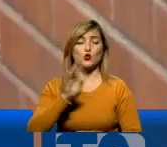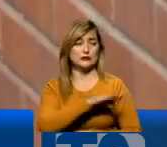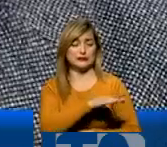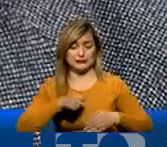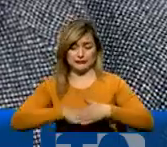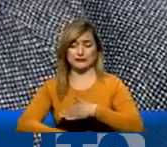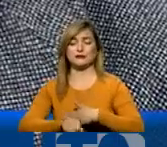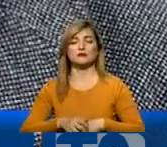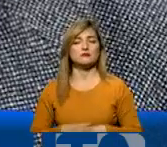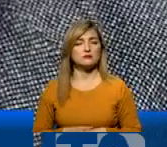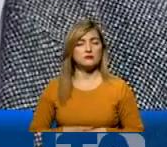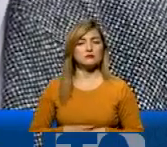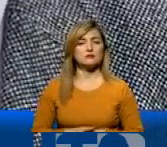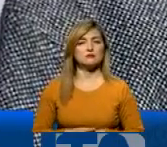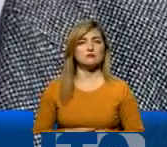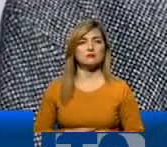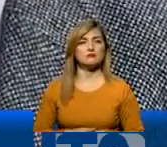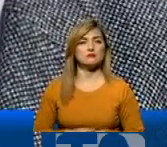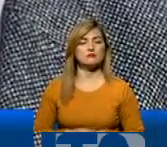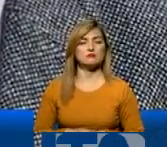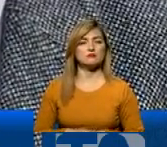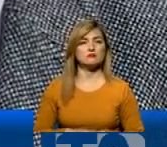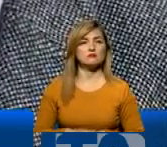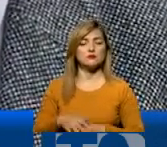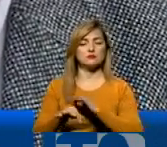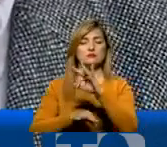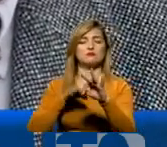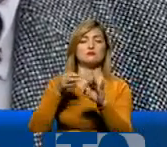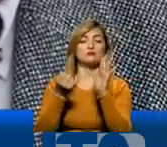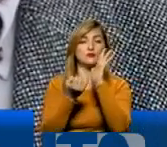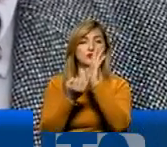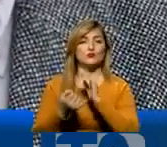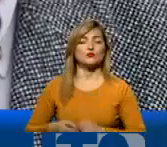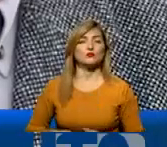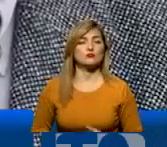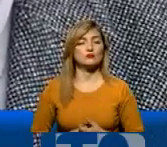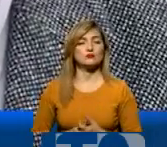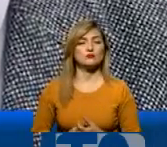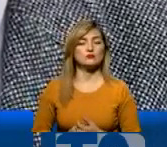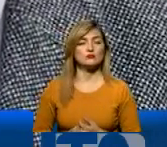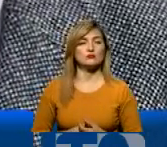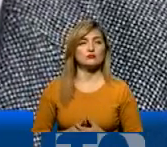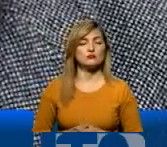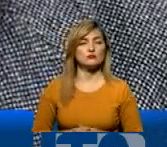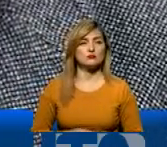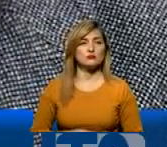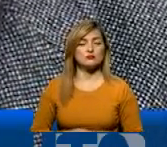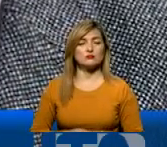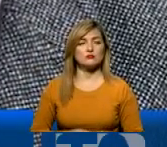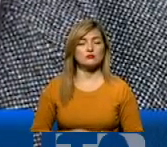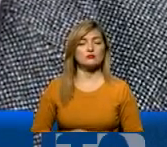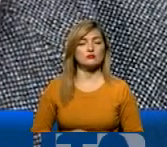había dado a luz, pretendían a ese menor, suplantando su identidad, entregarle a este menor y